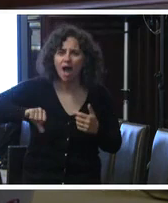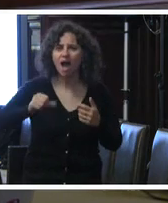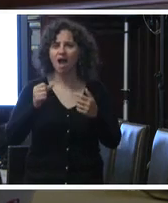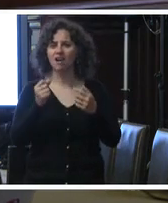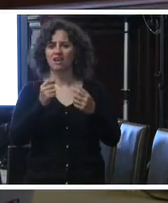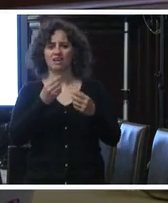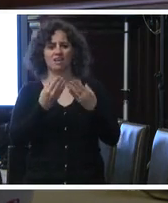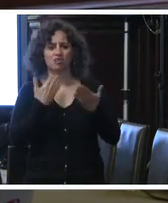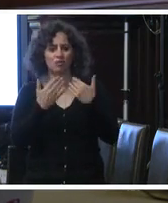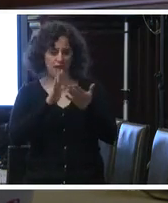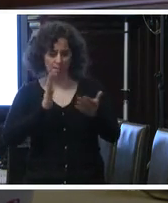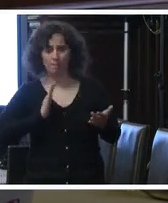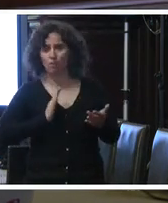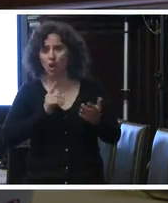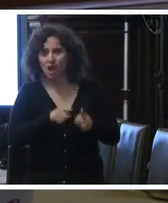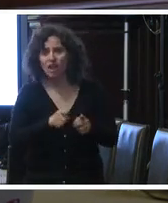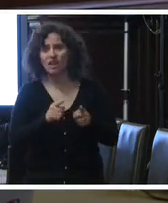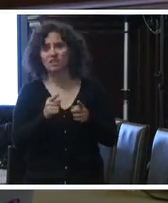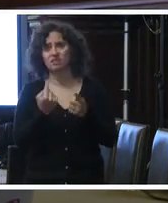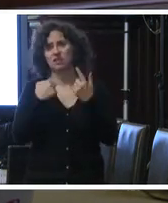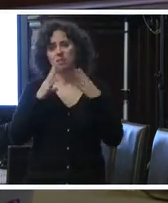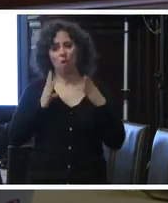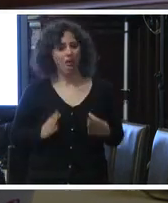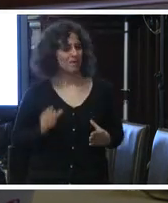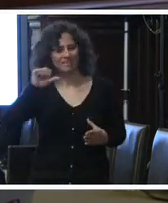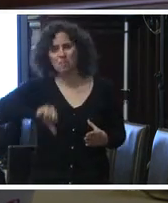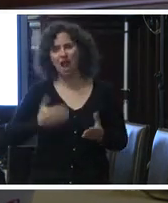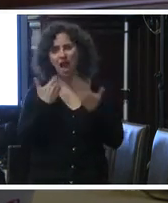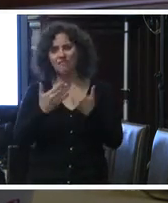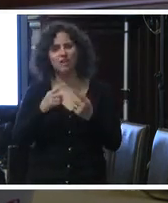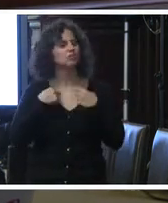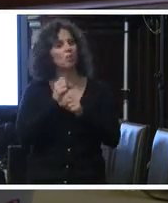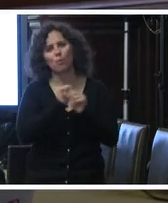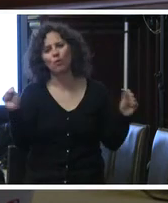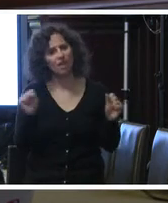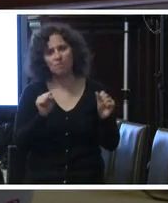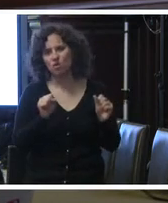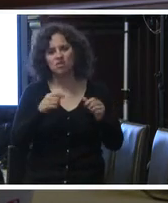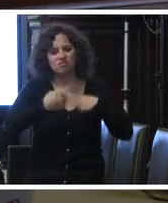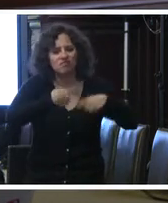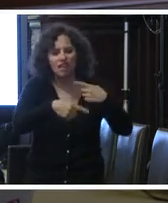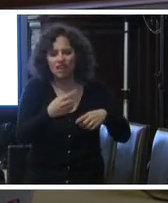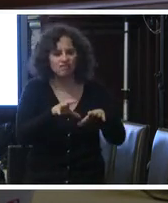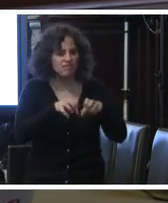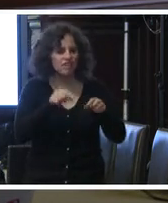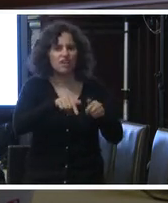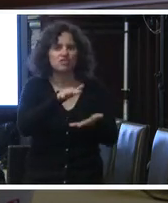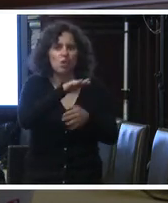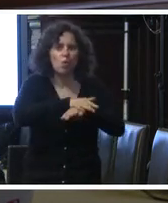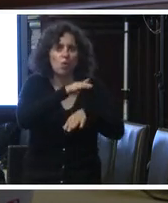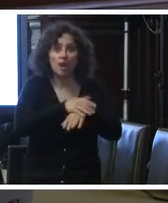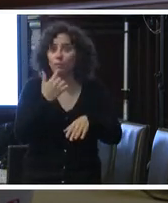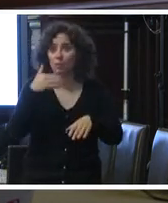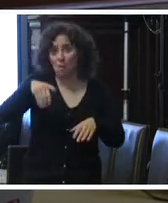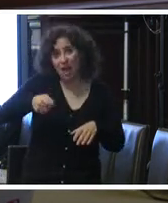desprestigio, demolición moral, nosotros vivimos en ambientes inconvivibles. Máxima no puede realizar hasta